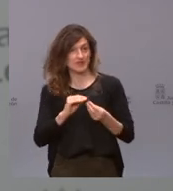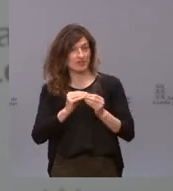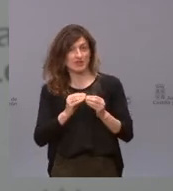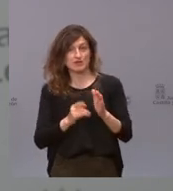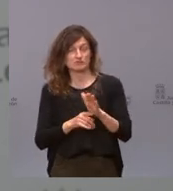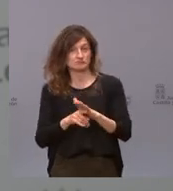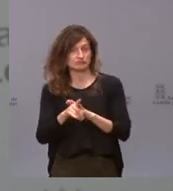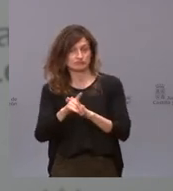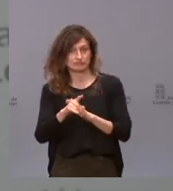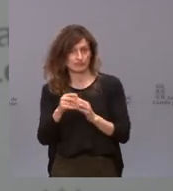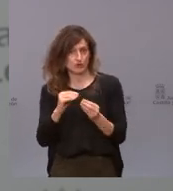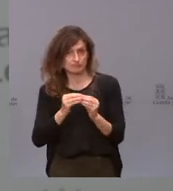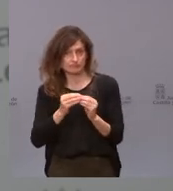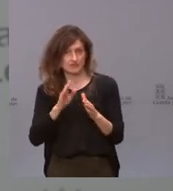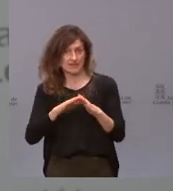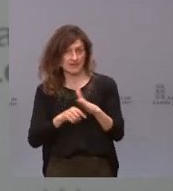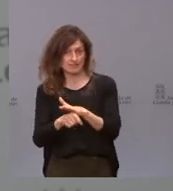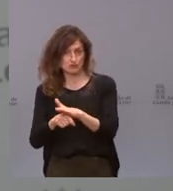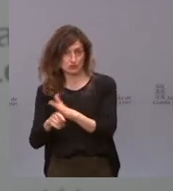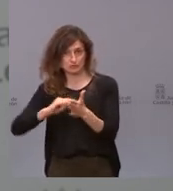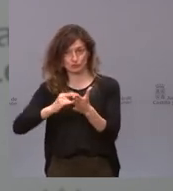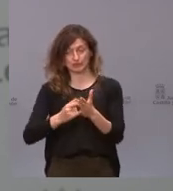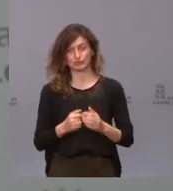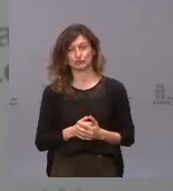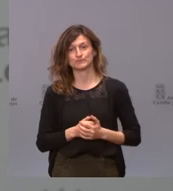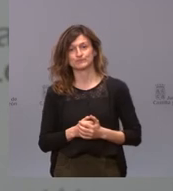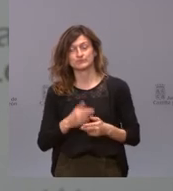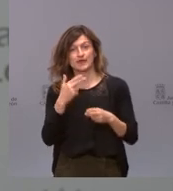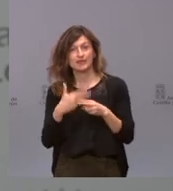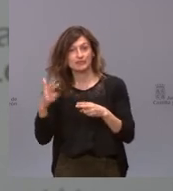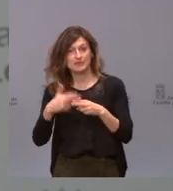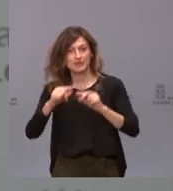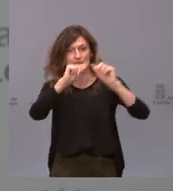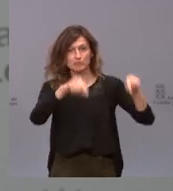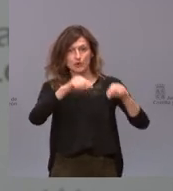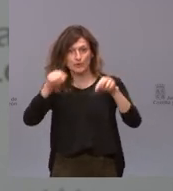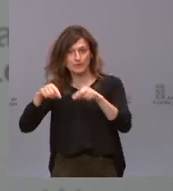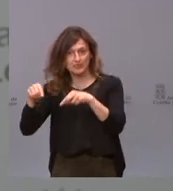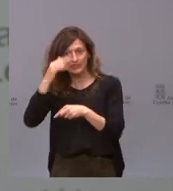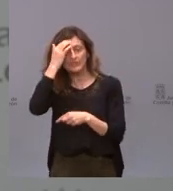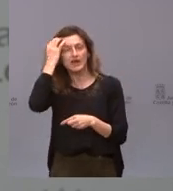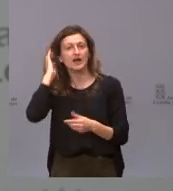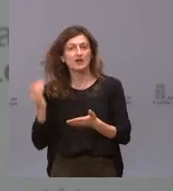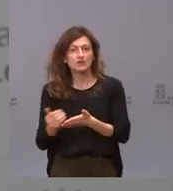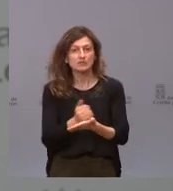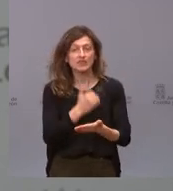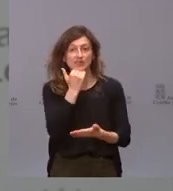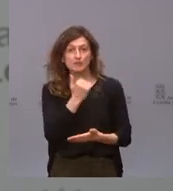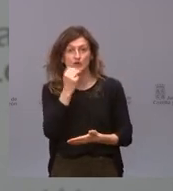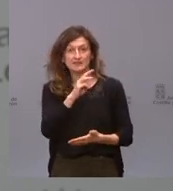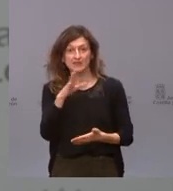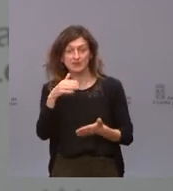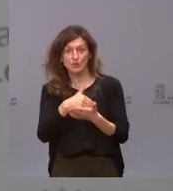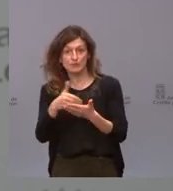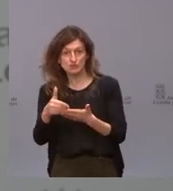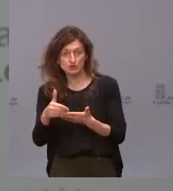productivo y un proyecto de inversión la actividad por provincias de la recaudación de zamora de los 35 millones